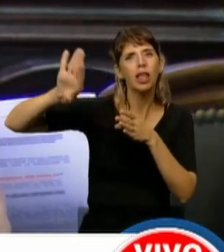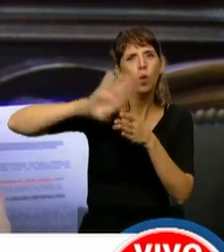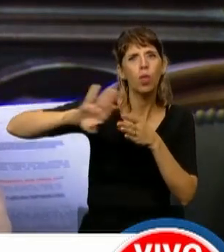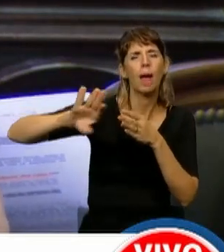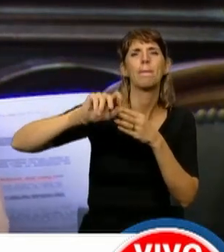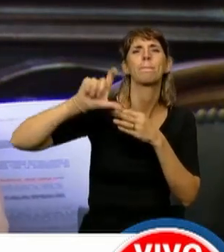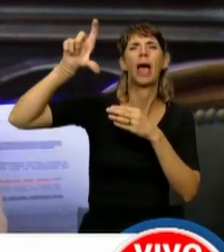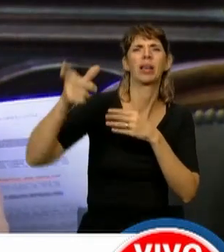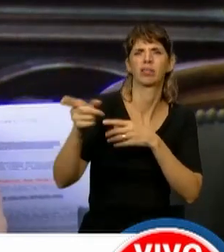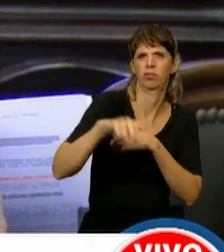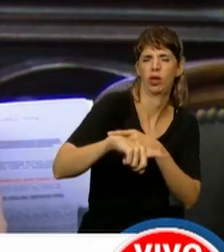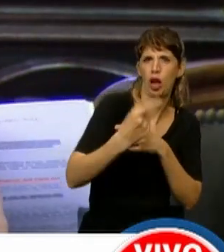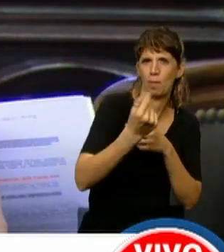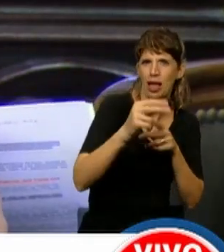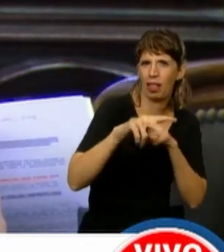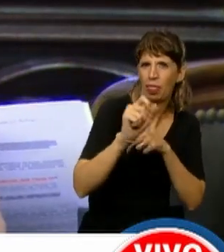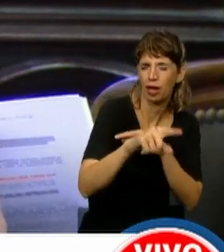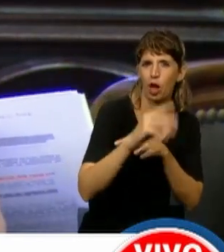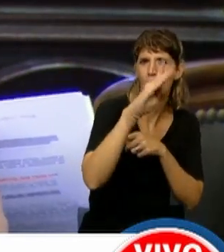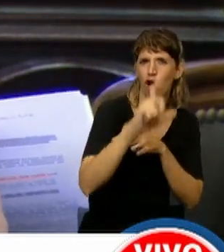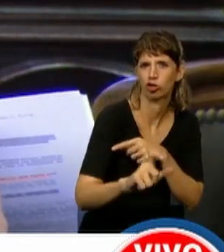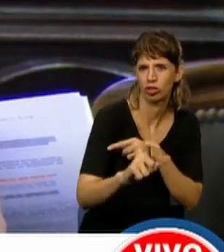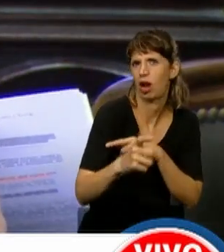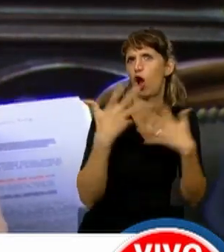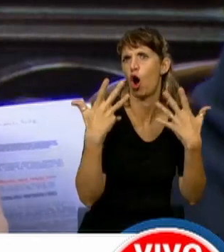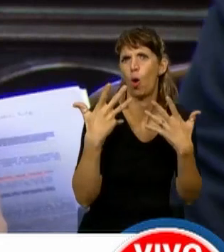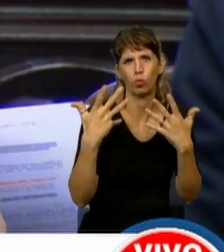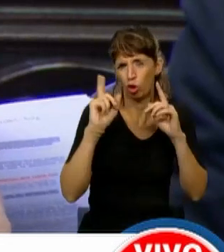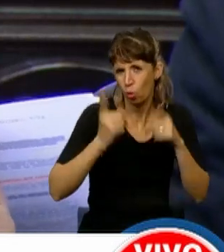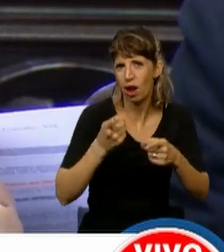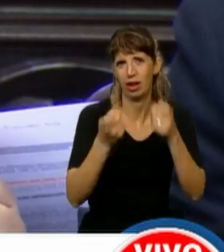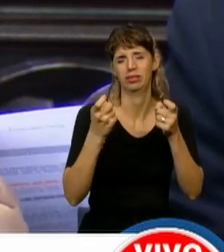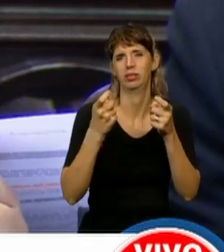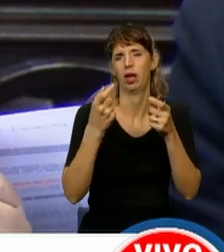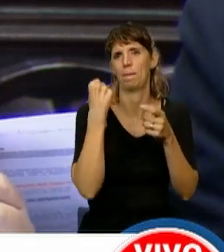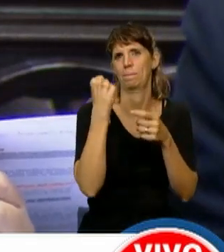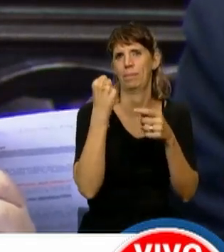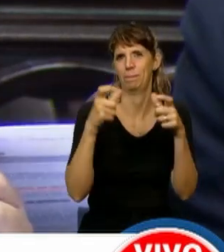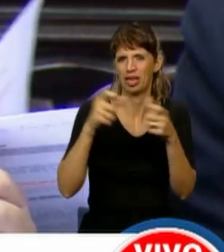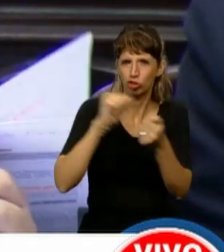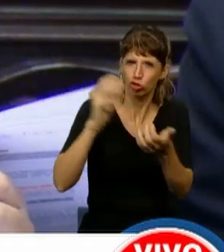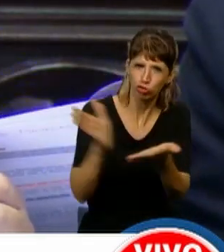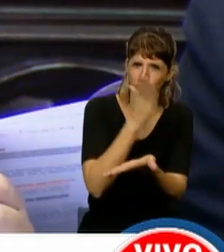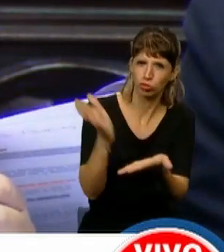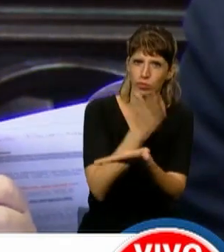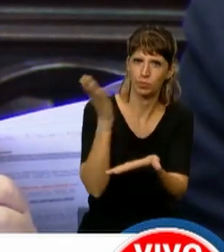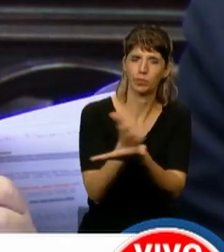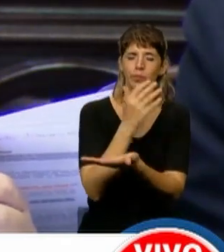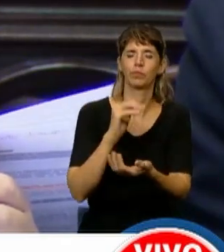las posibilidades del banco, pero también va a significar emisión. Claramente estamos en una situación crítica. Volviendo al